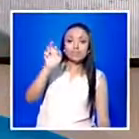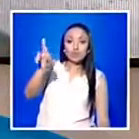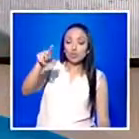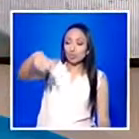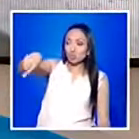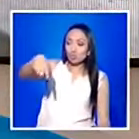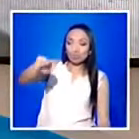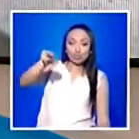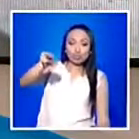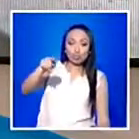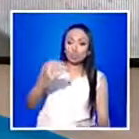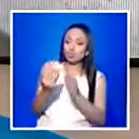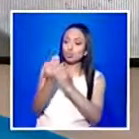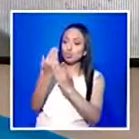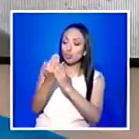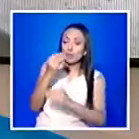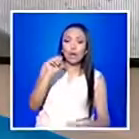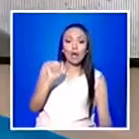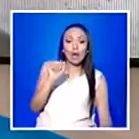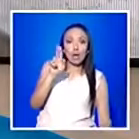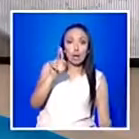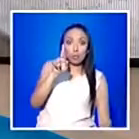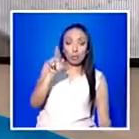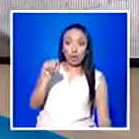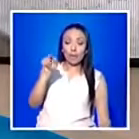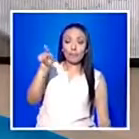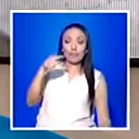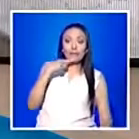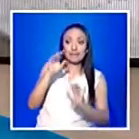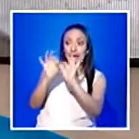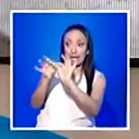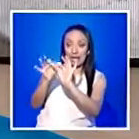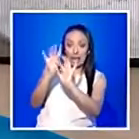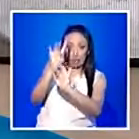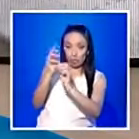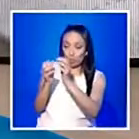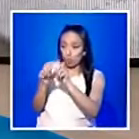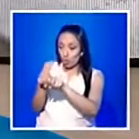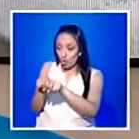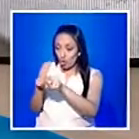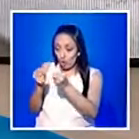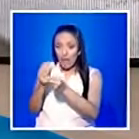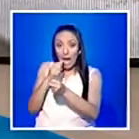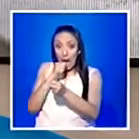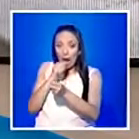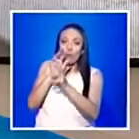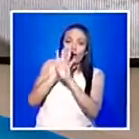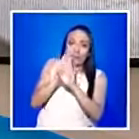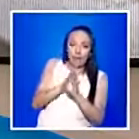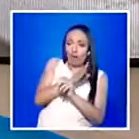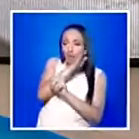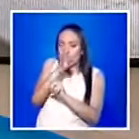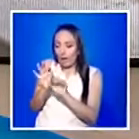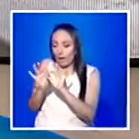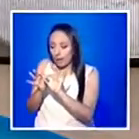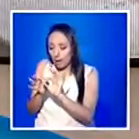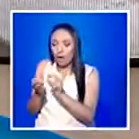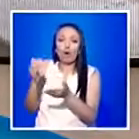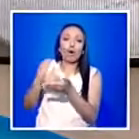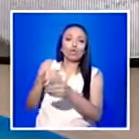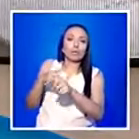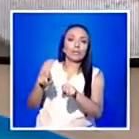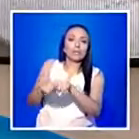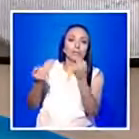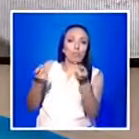Nueva Aurora. Ahí arreglaron, en cambio, una fuga de agua, pero se volvió a dañar. ¿Por qué razón? ¿Qué pasó con el arreglo?